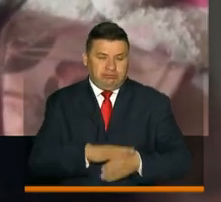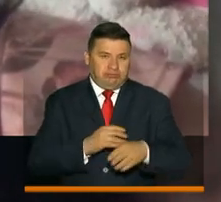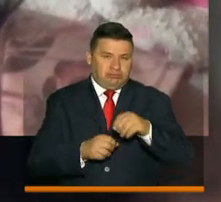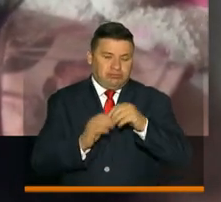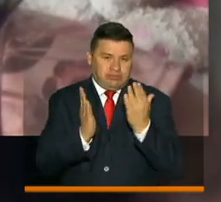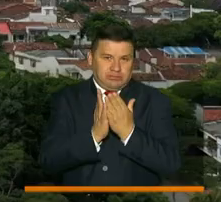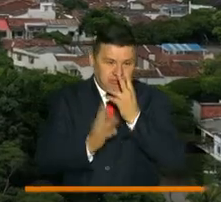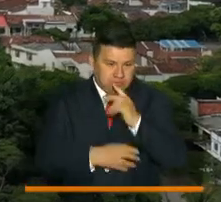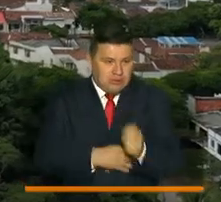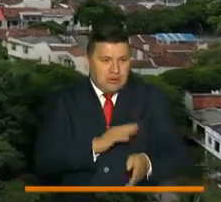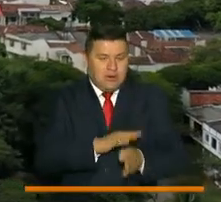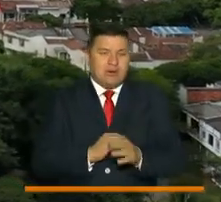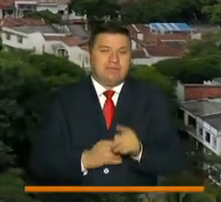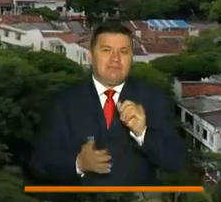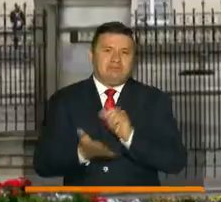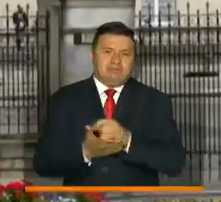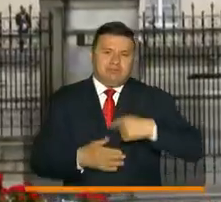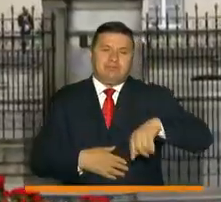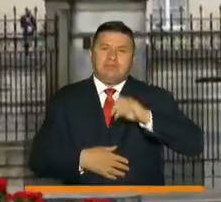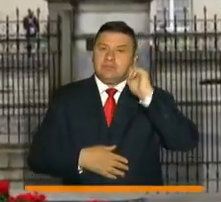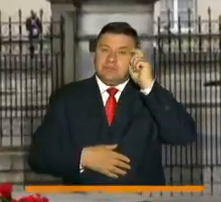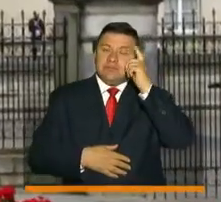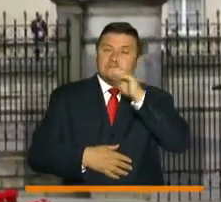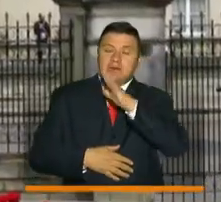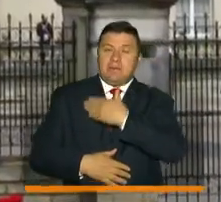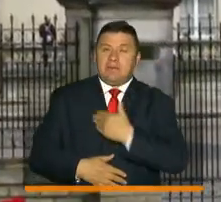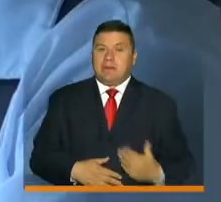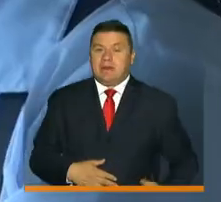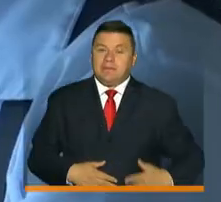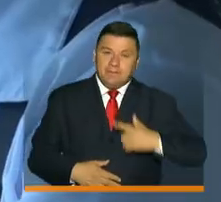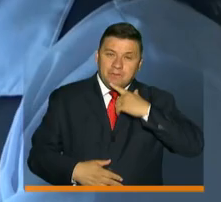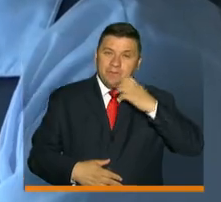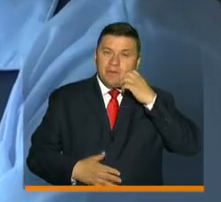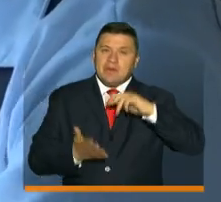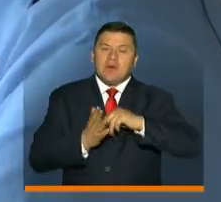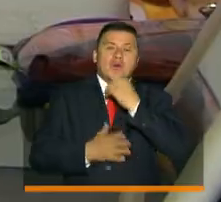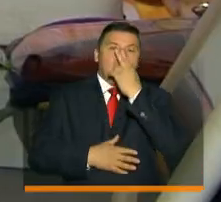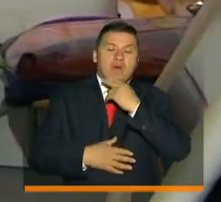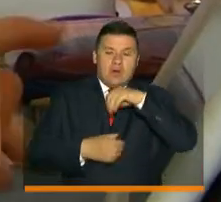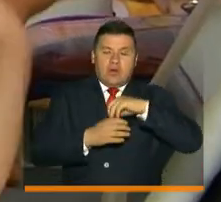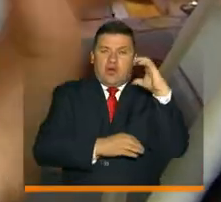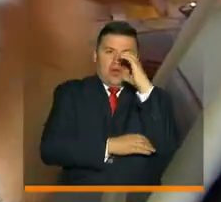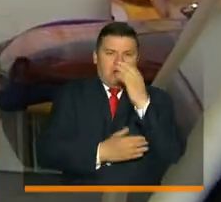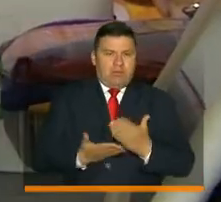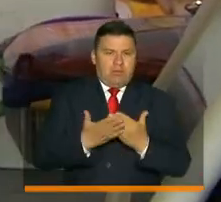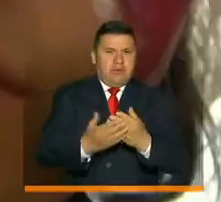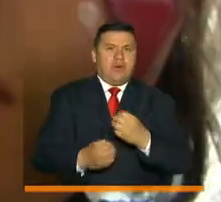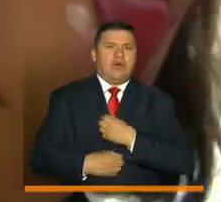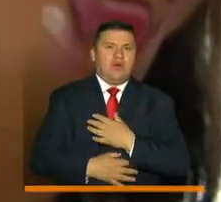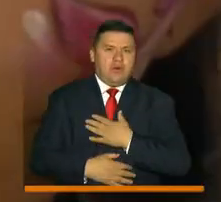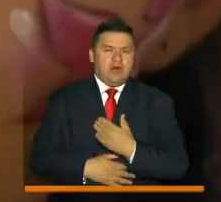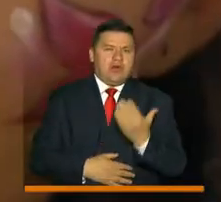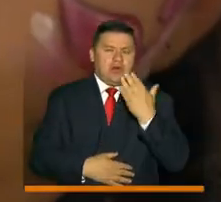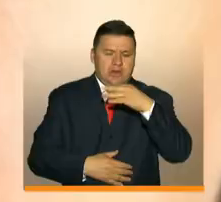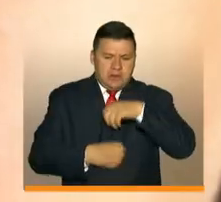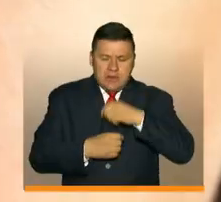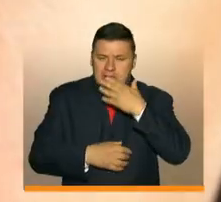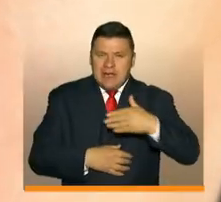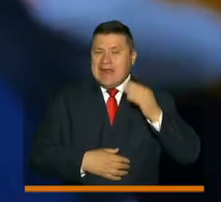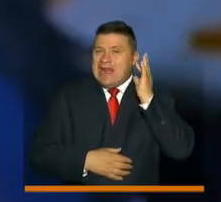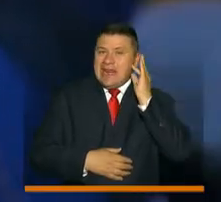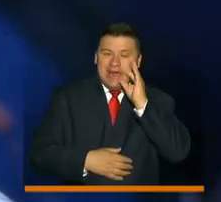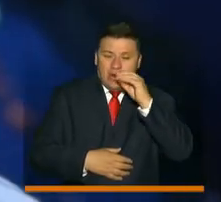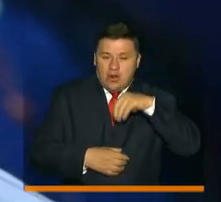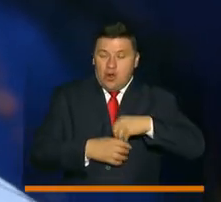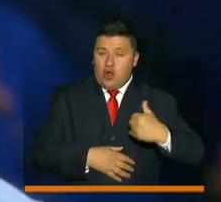los estudios de nuestros hijos. De esta manera, el gobierno del presidente Duque le cumple a los colombianos, brindando oportunidades que permitirán que niñas,